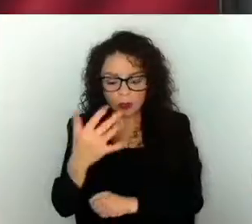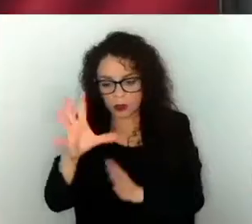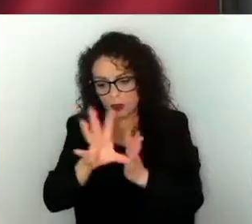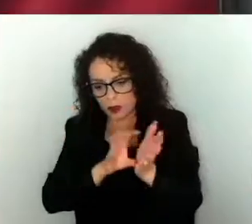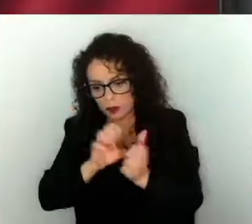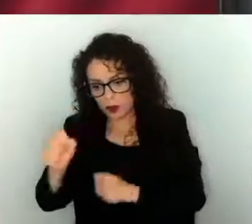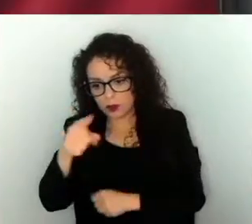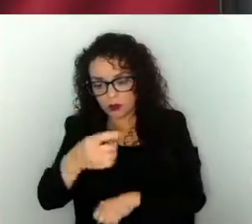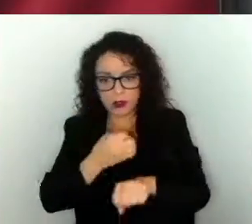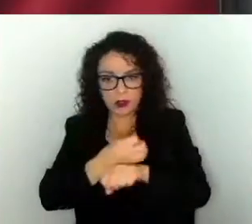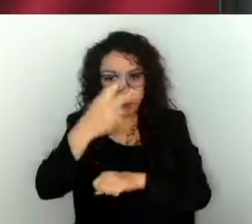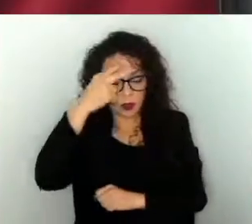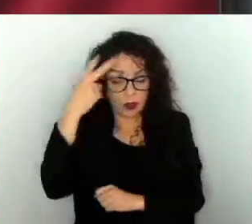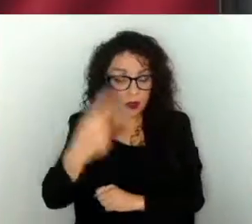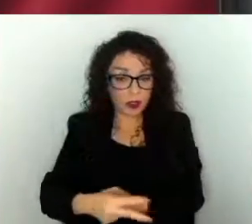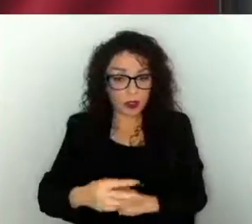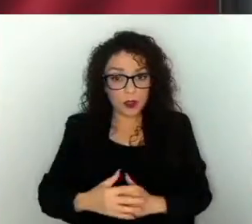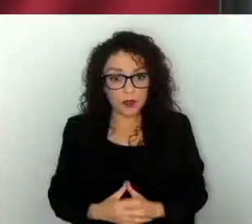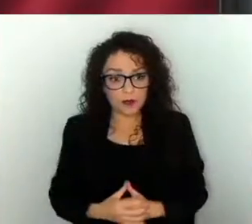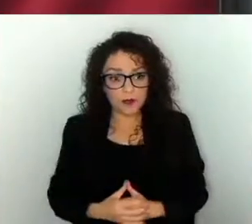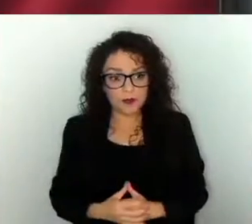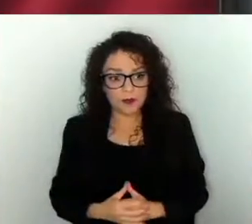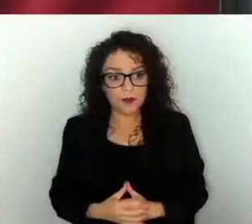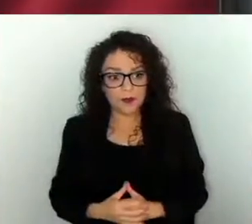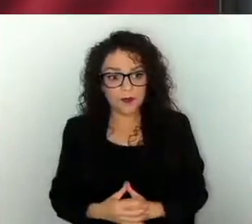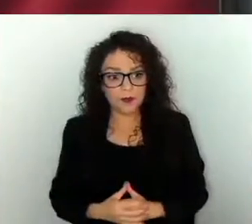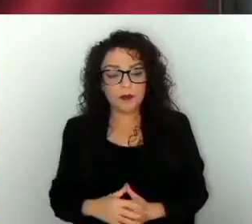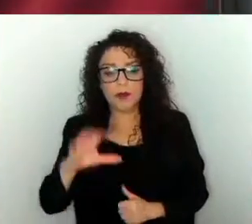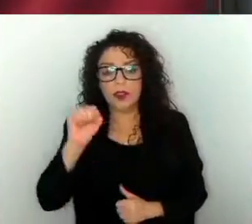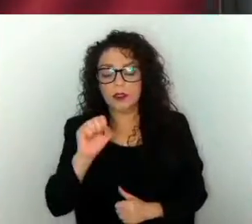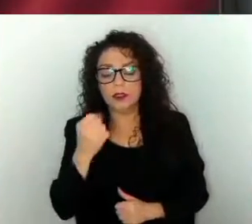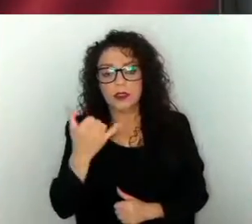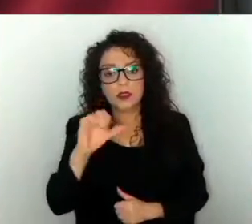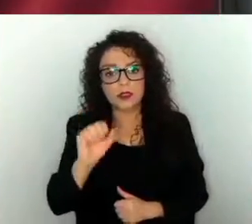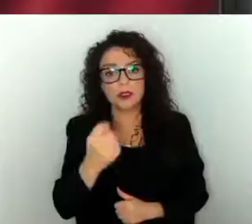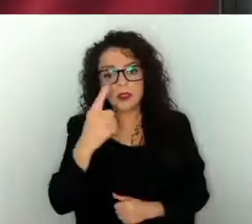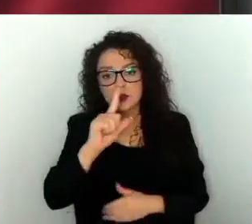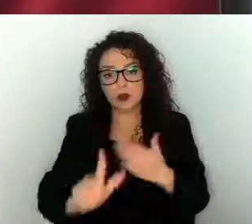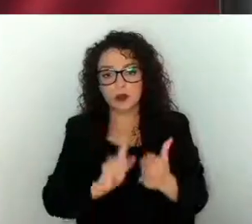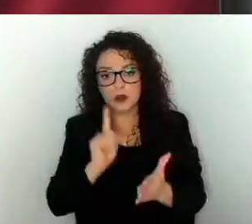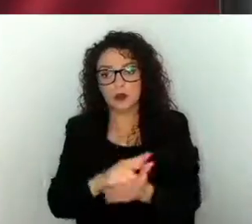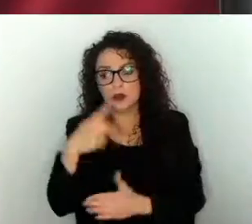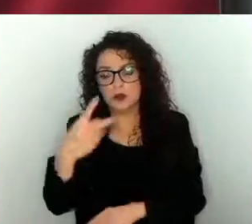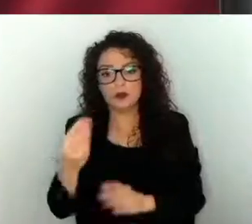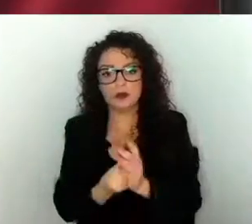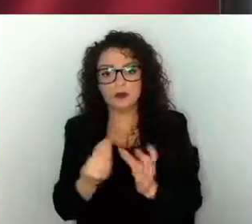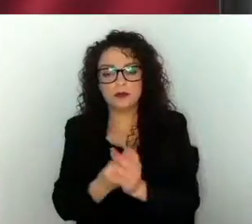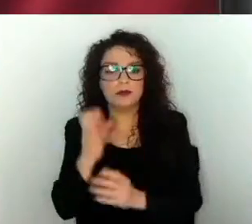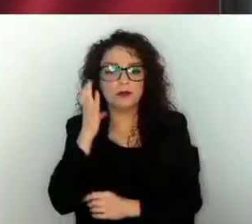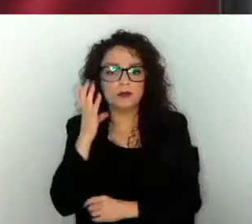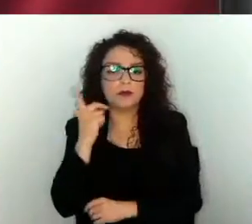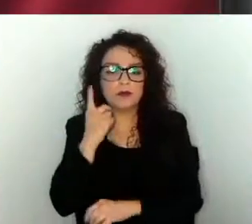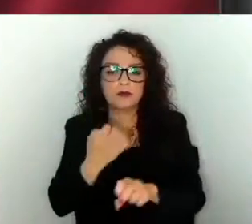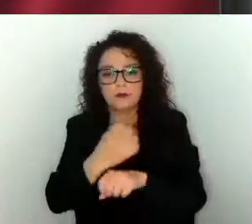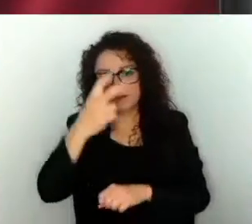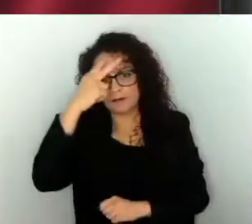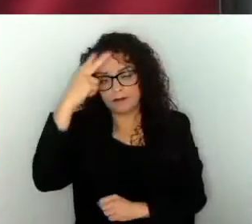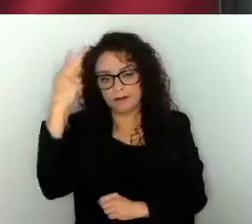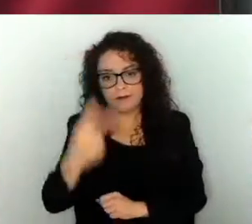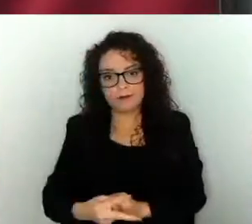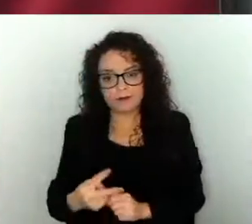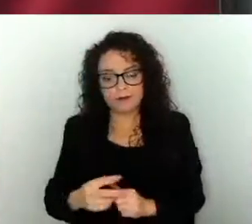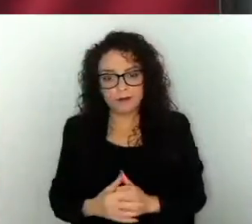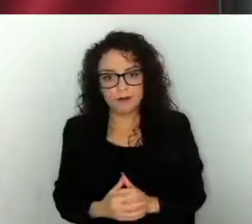Libre y Soberano de México, 60 y 61 de la Ley Orgánica del Poder Legislativo del Estado Libre y Soberano de